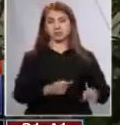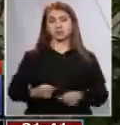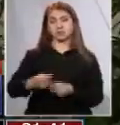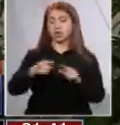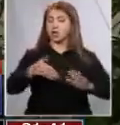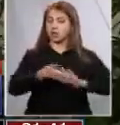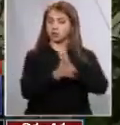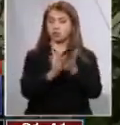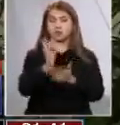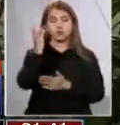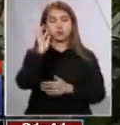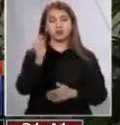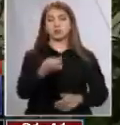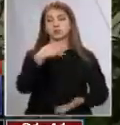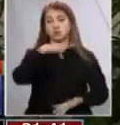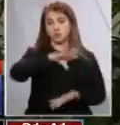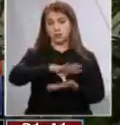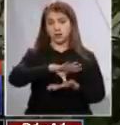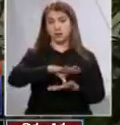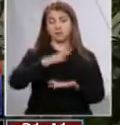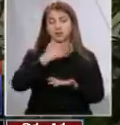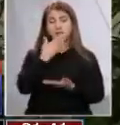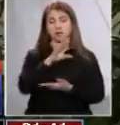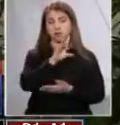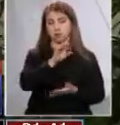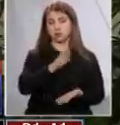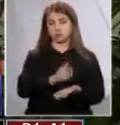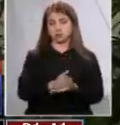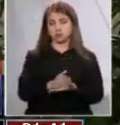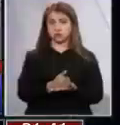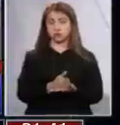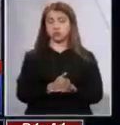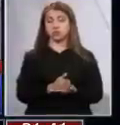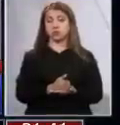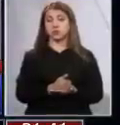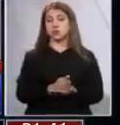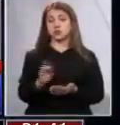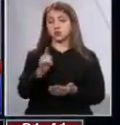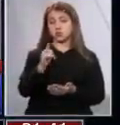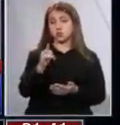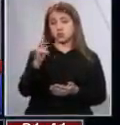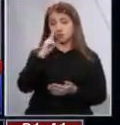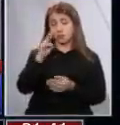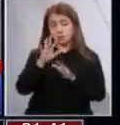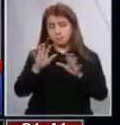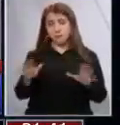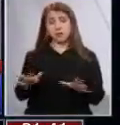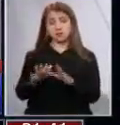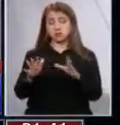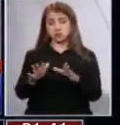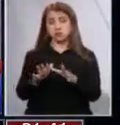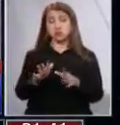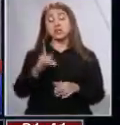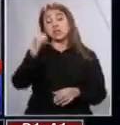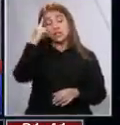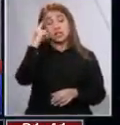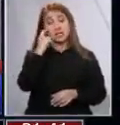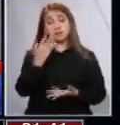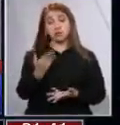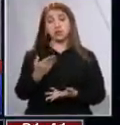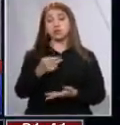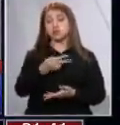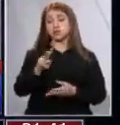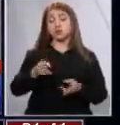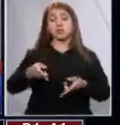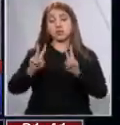y a todas las mujeres de nuestro país para la mejor decisión. O sea, ¿no le parece una presión indebida? Creemos de que están en